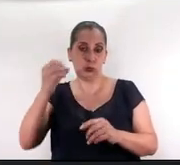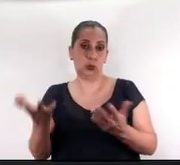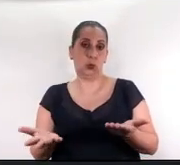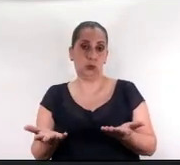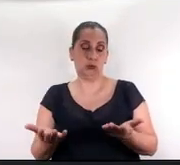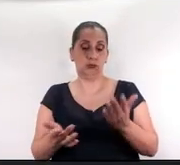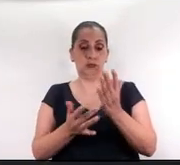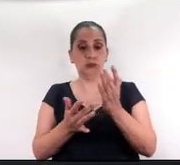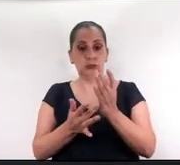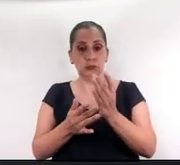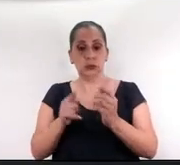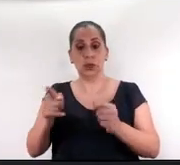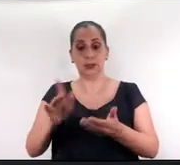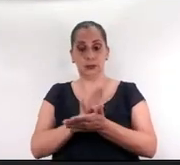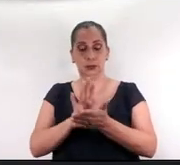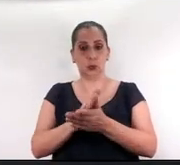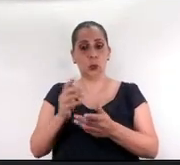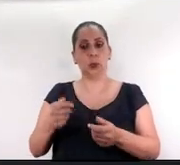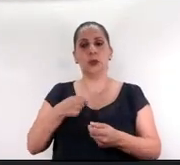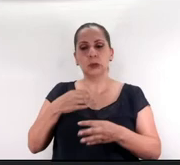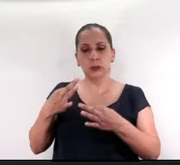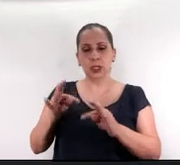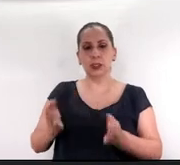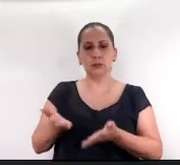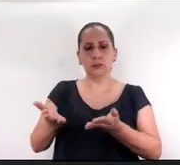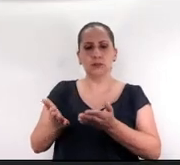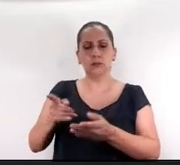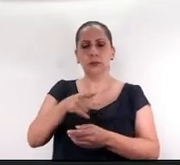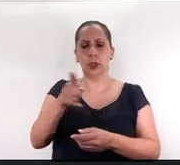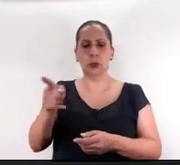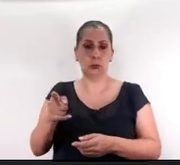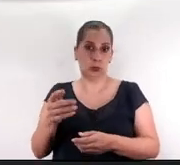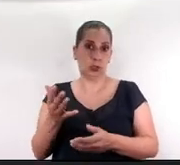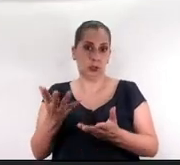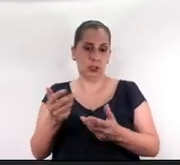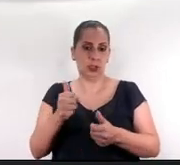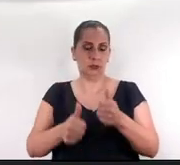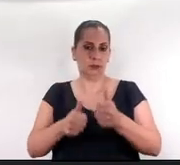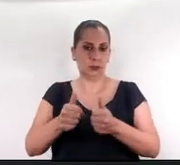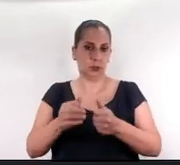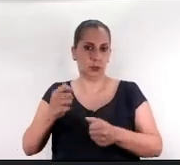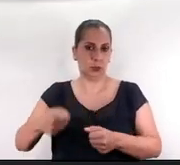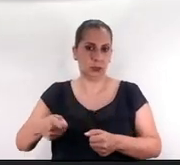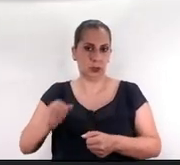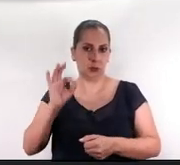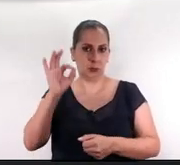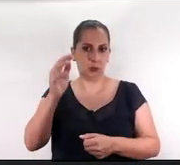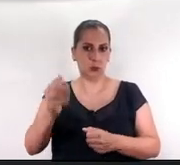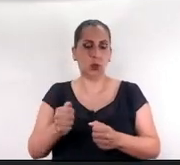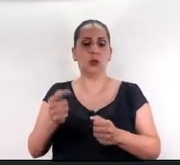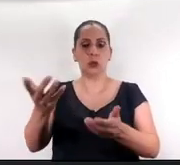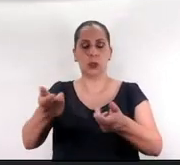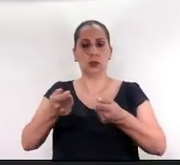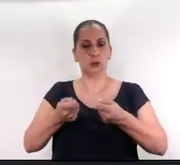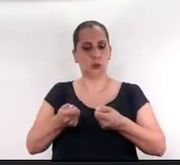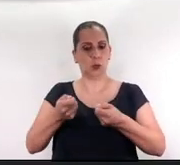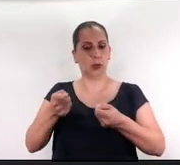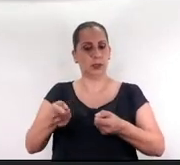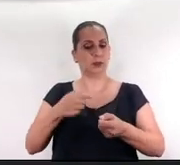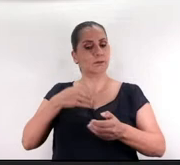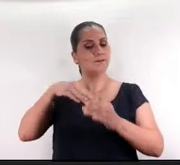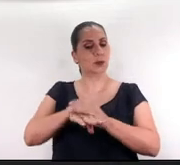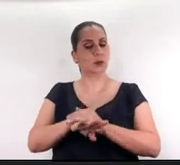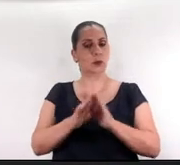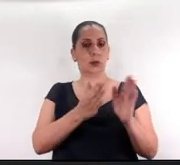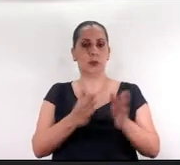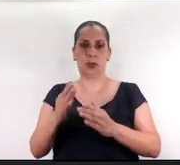Con este argumento, invitamos e instamos a los candidatos presidenciales que puedan tomar este documento técnico en sus planes